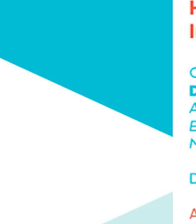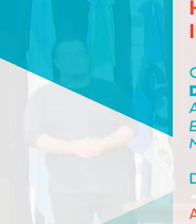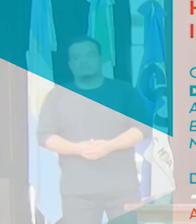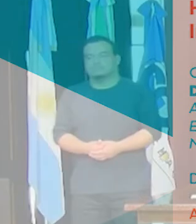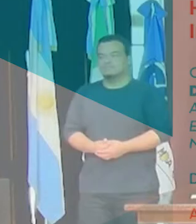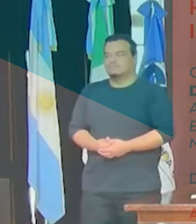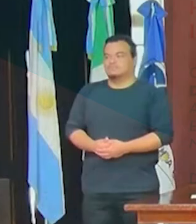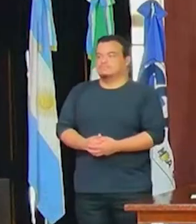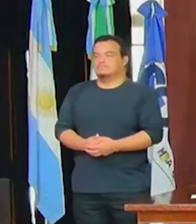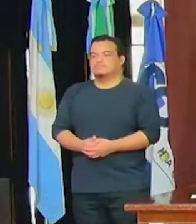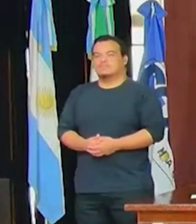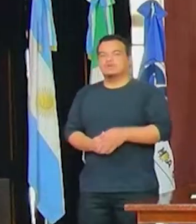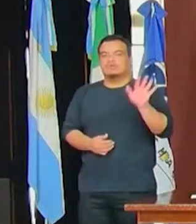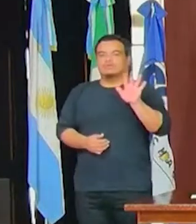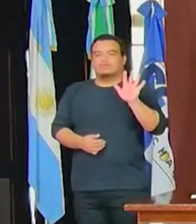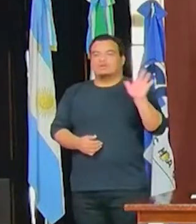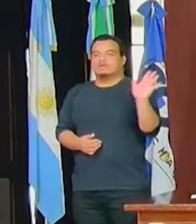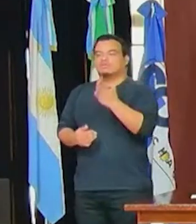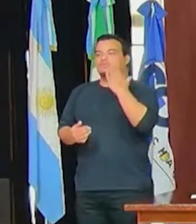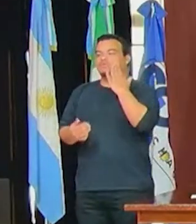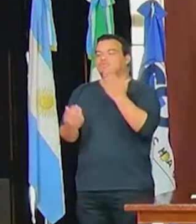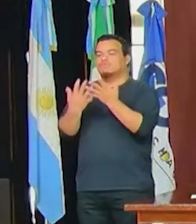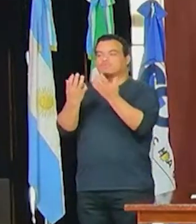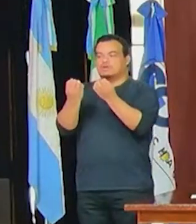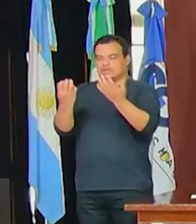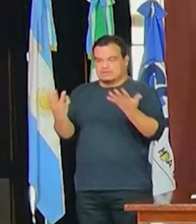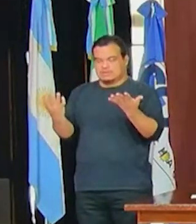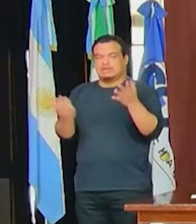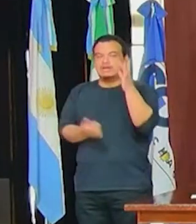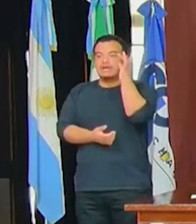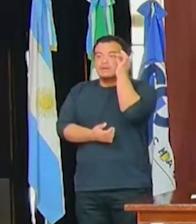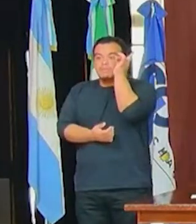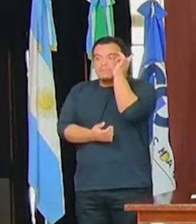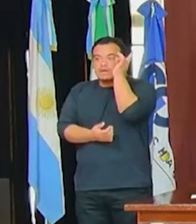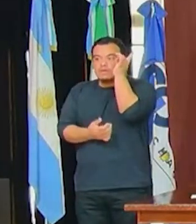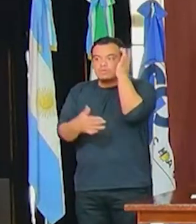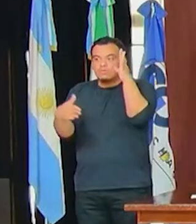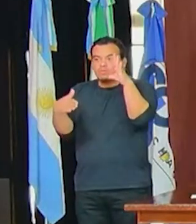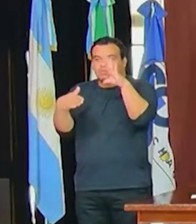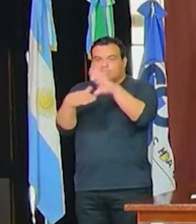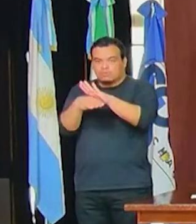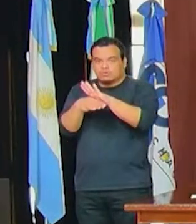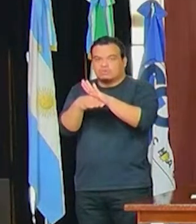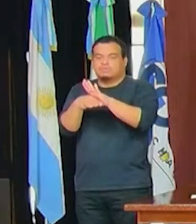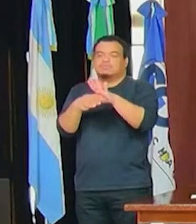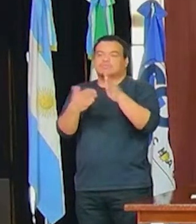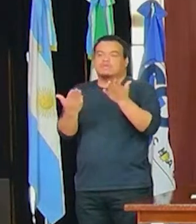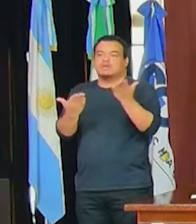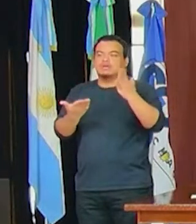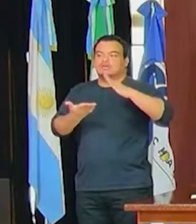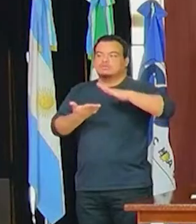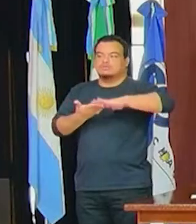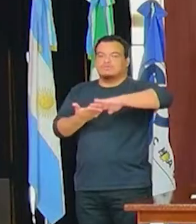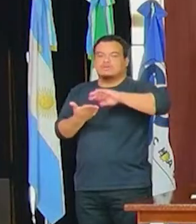Murajovic. Hola, buenos días a todos. Sepan disculpar, tuvimos el inconveniente del paro